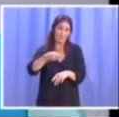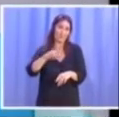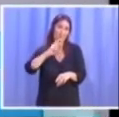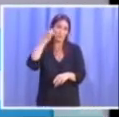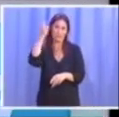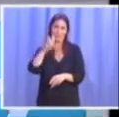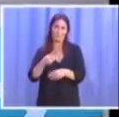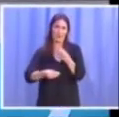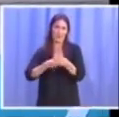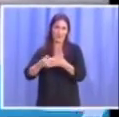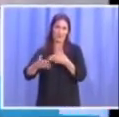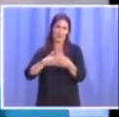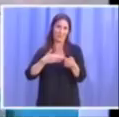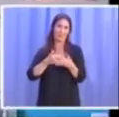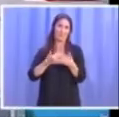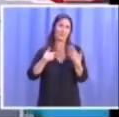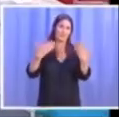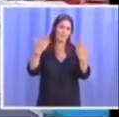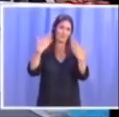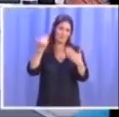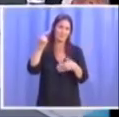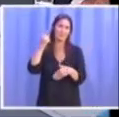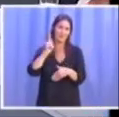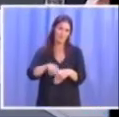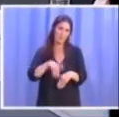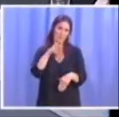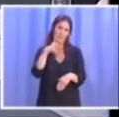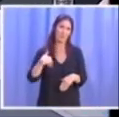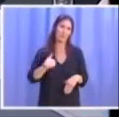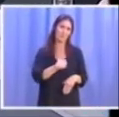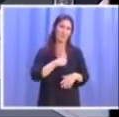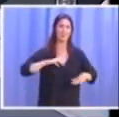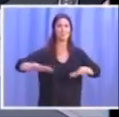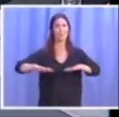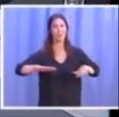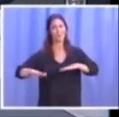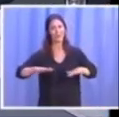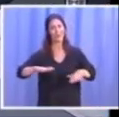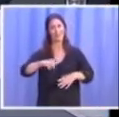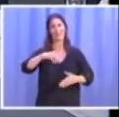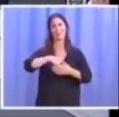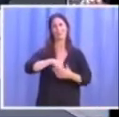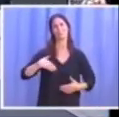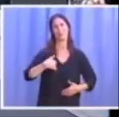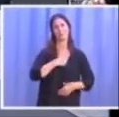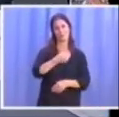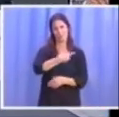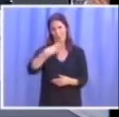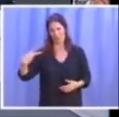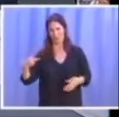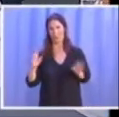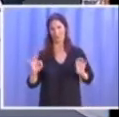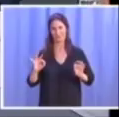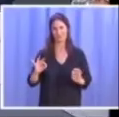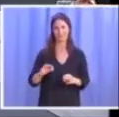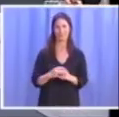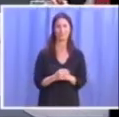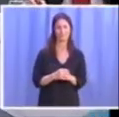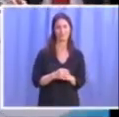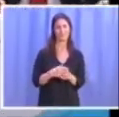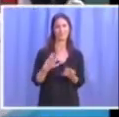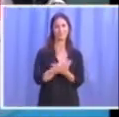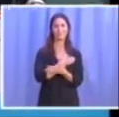que lo haga. Porque quiero felicitar al Consejo de Redacción también por el papel del moderador, que hace de todo. Es doble. Marta, ¿bien? Yo bien. Todo